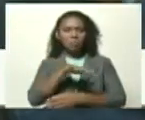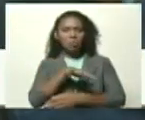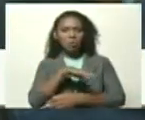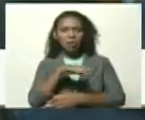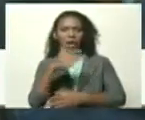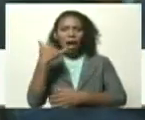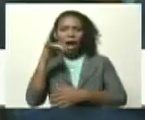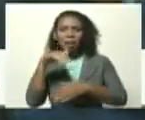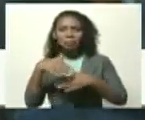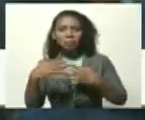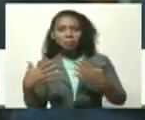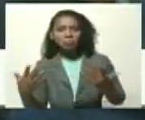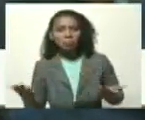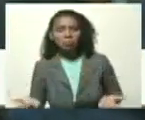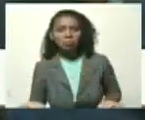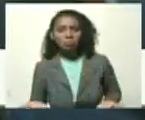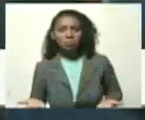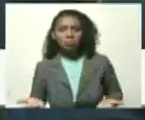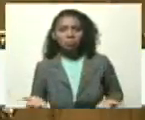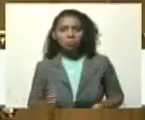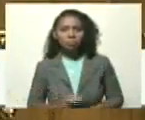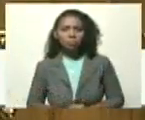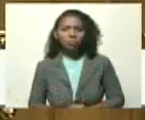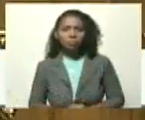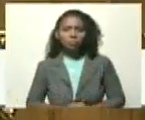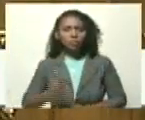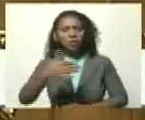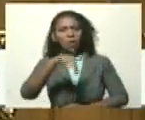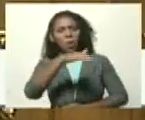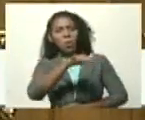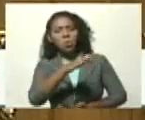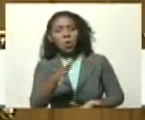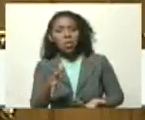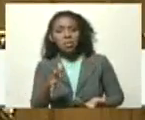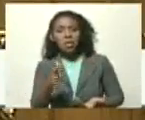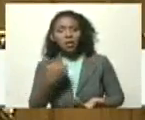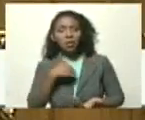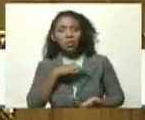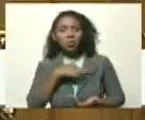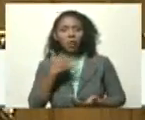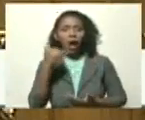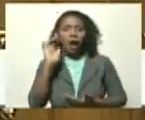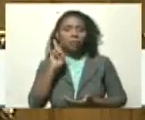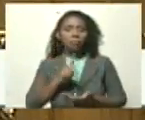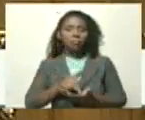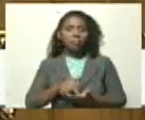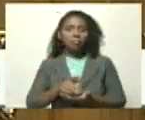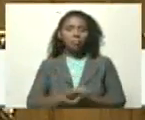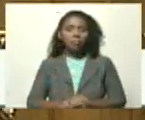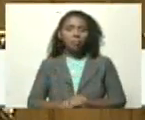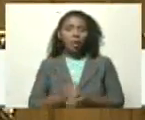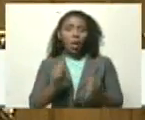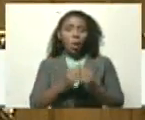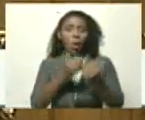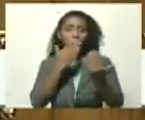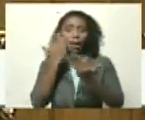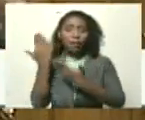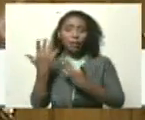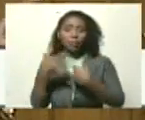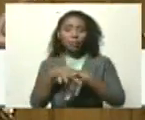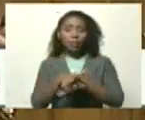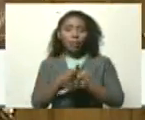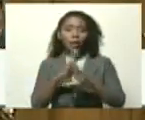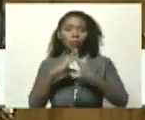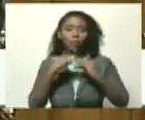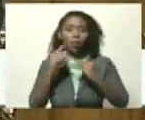están ahora? ¿Y dónde estamos? Y con esto incluyo a